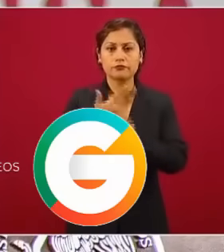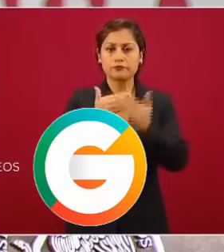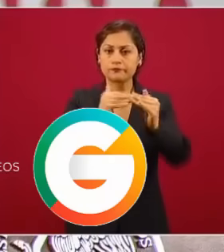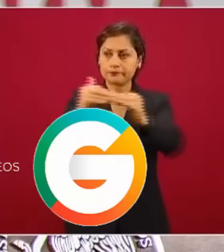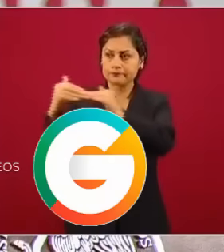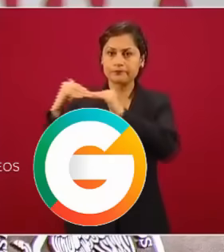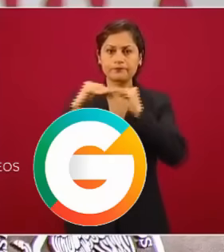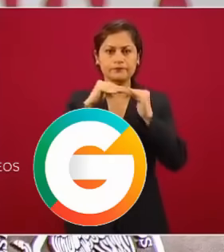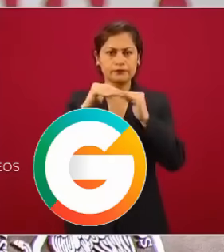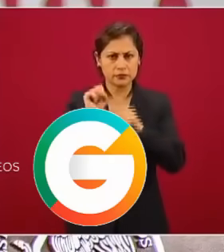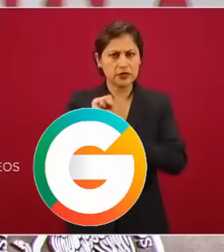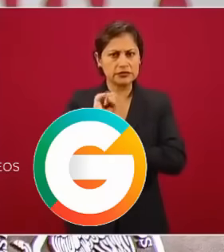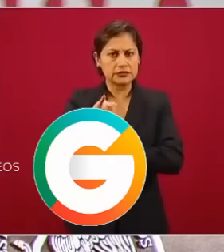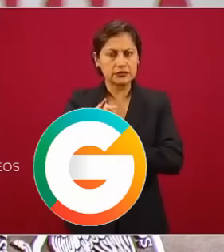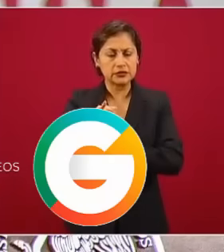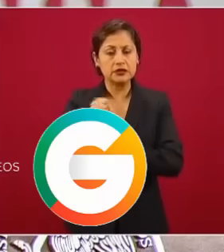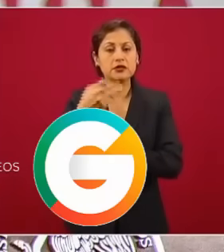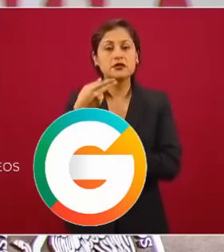pero ya no vamos a estar